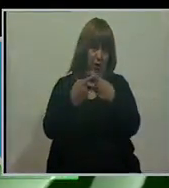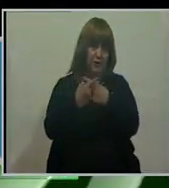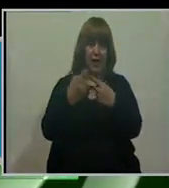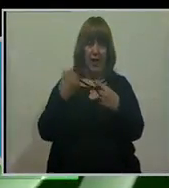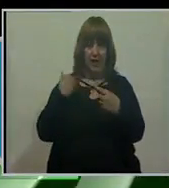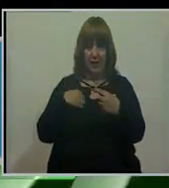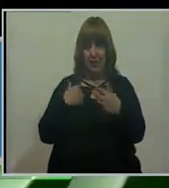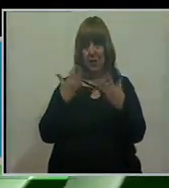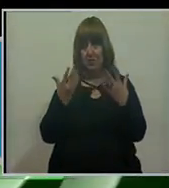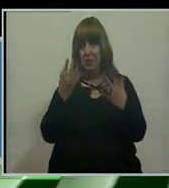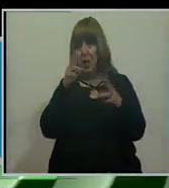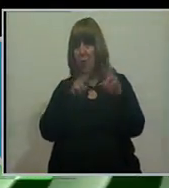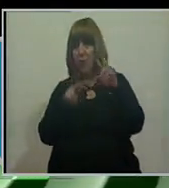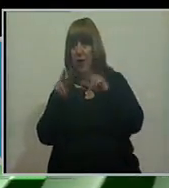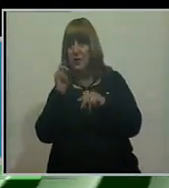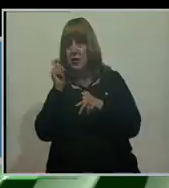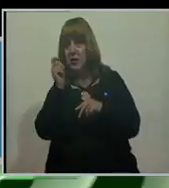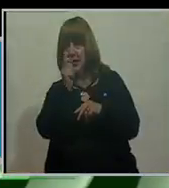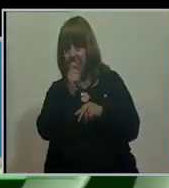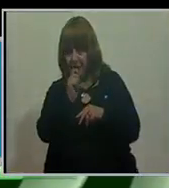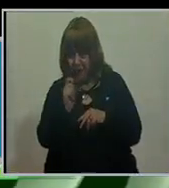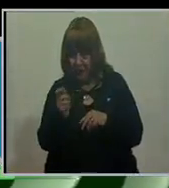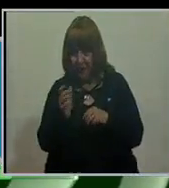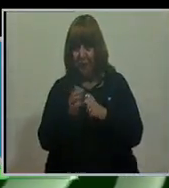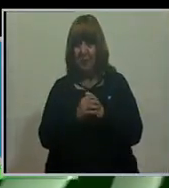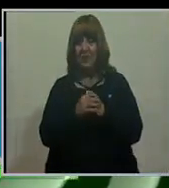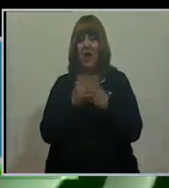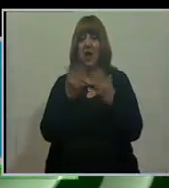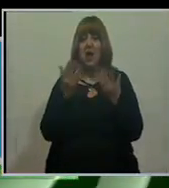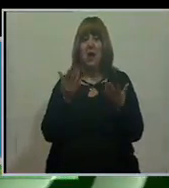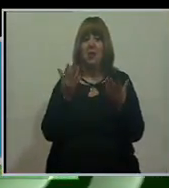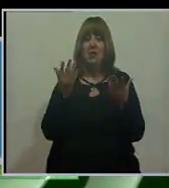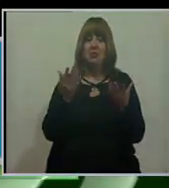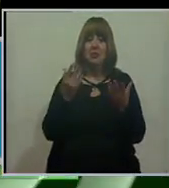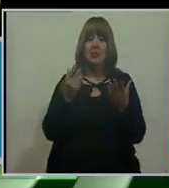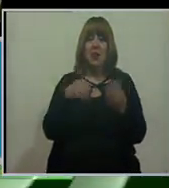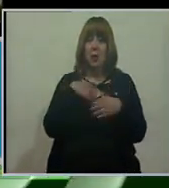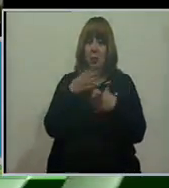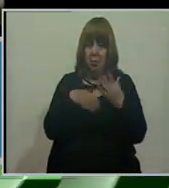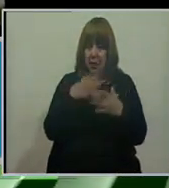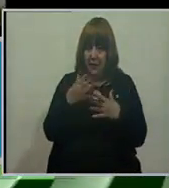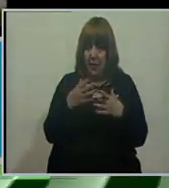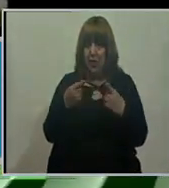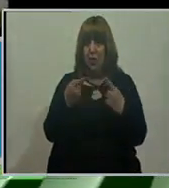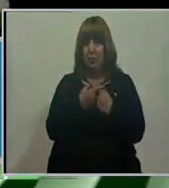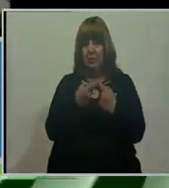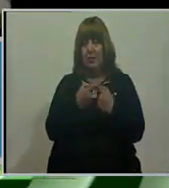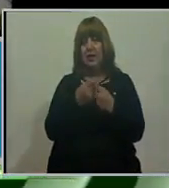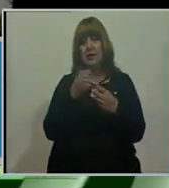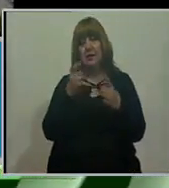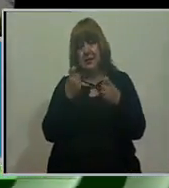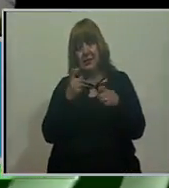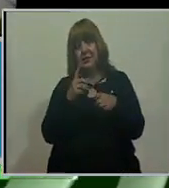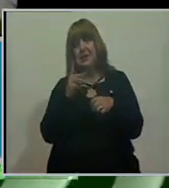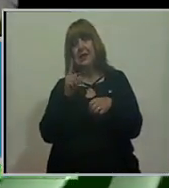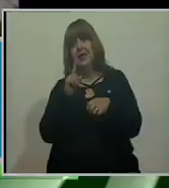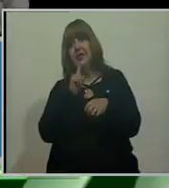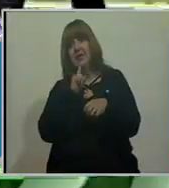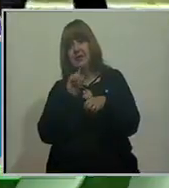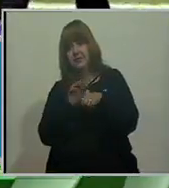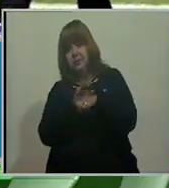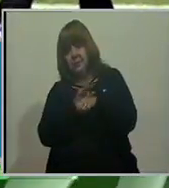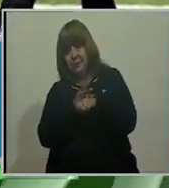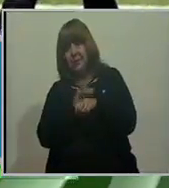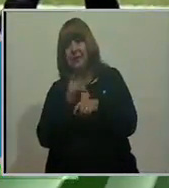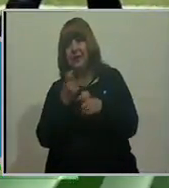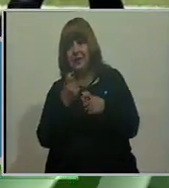selección argentina. Vamos a ver qué pasa. Si es que efectivamente se da un partido, ¿creen que es necesario? Porque Sampaoli necesita darle algo de